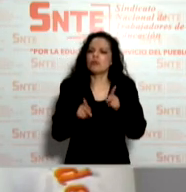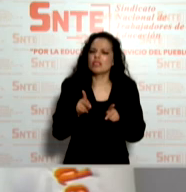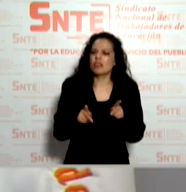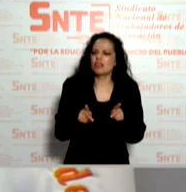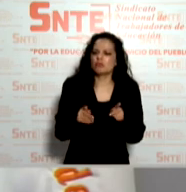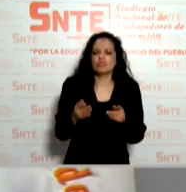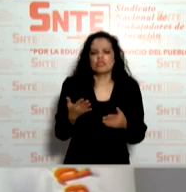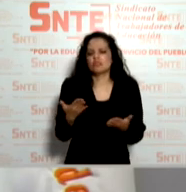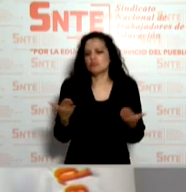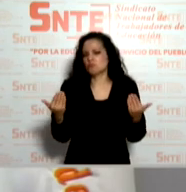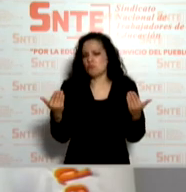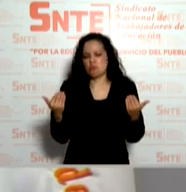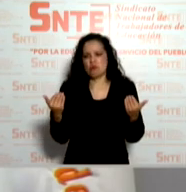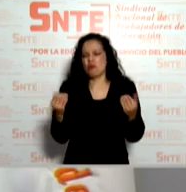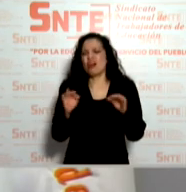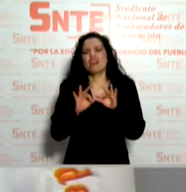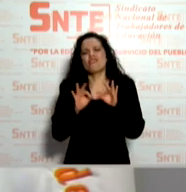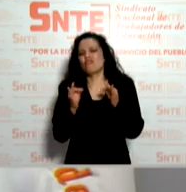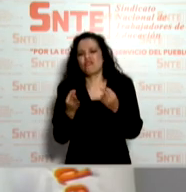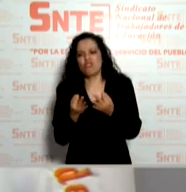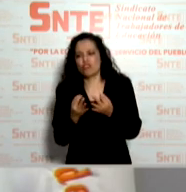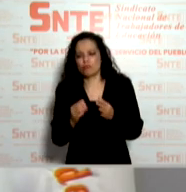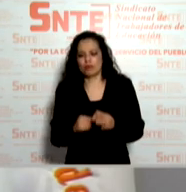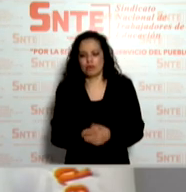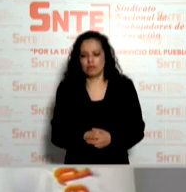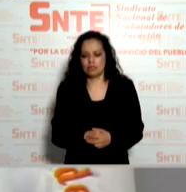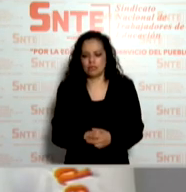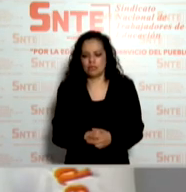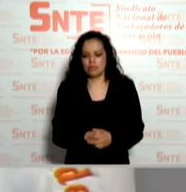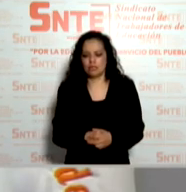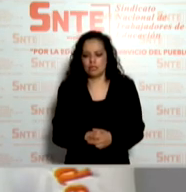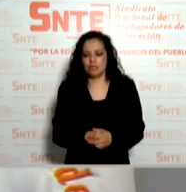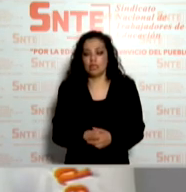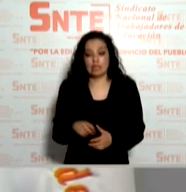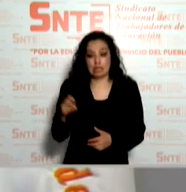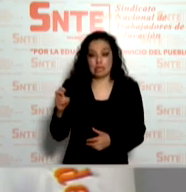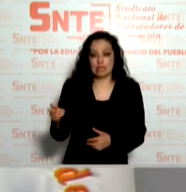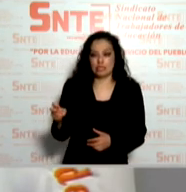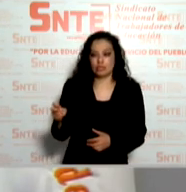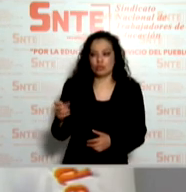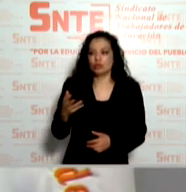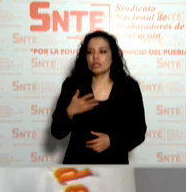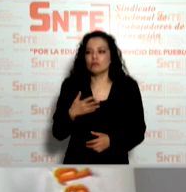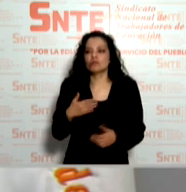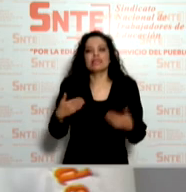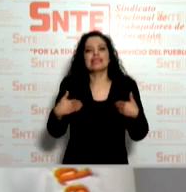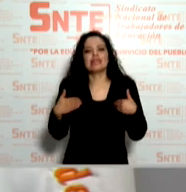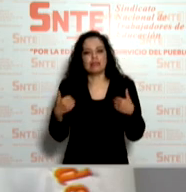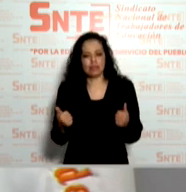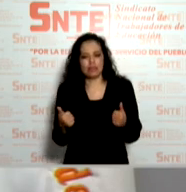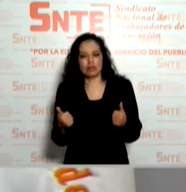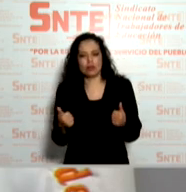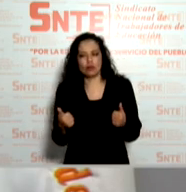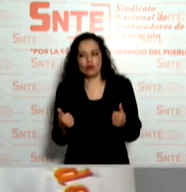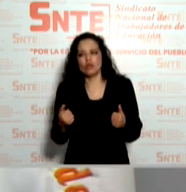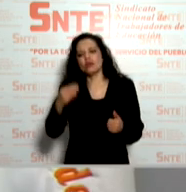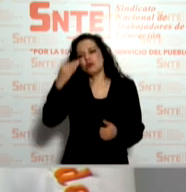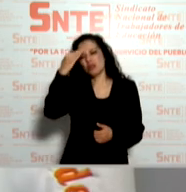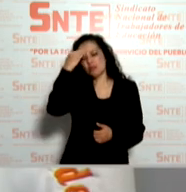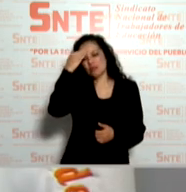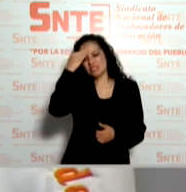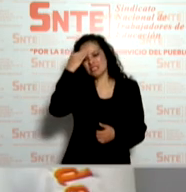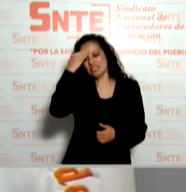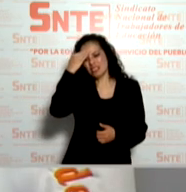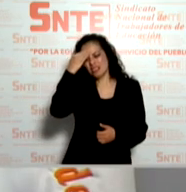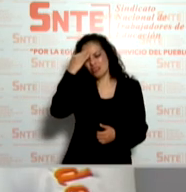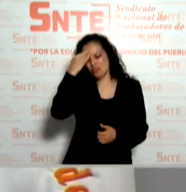no hay manera, y en eso debemos estar reflexionando permanentemente, porque si